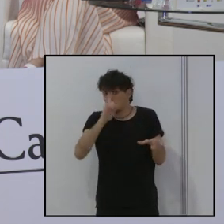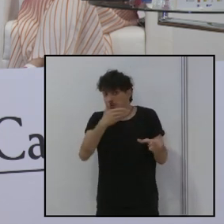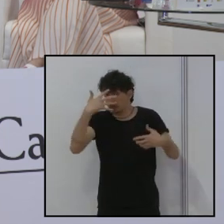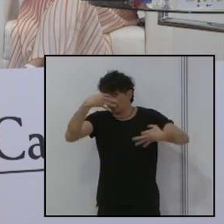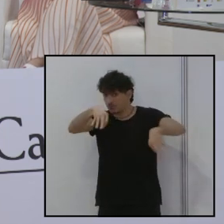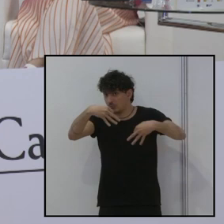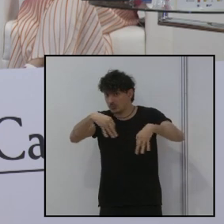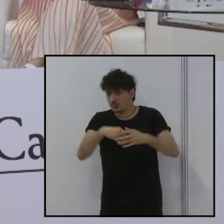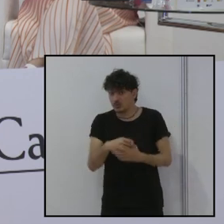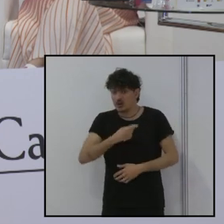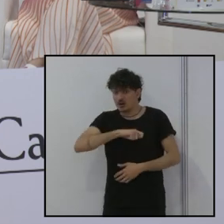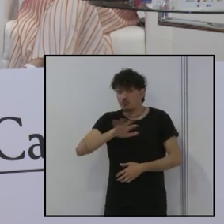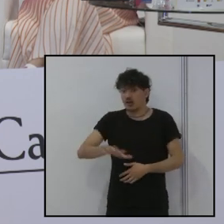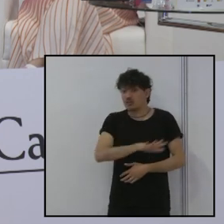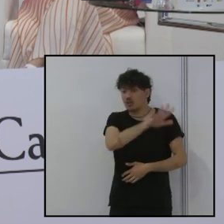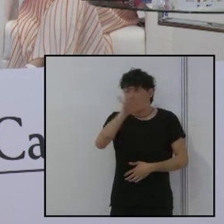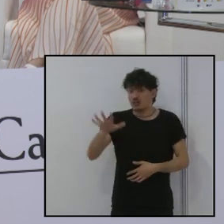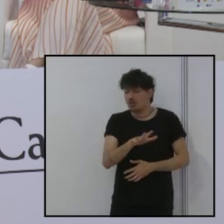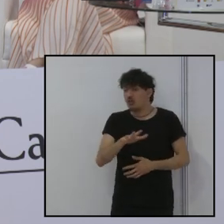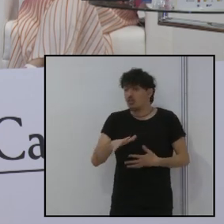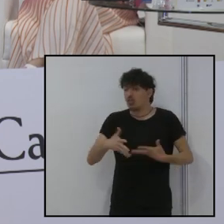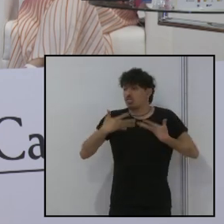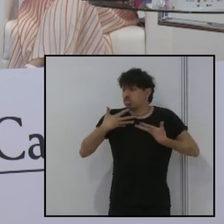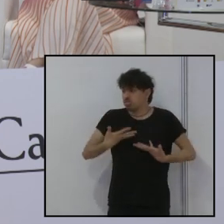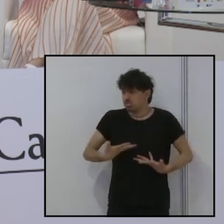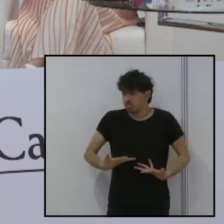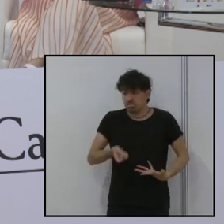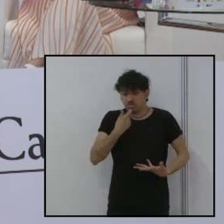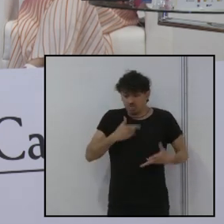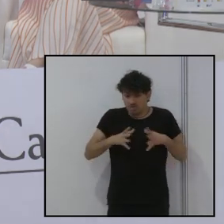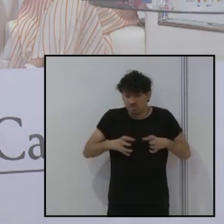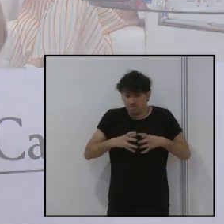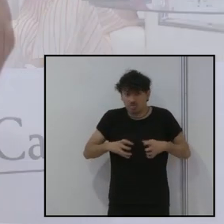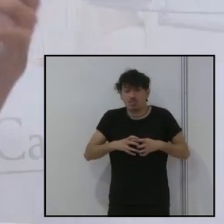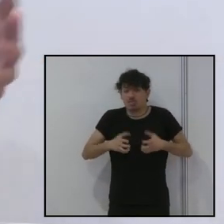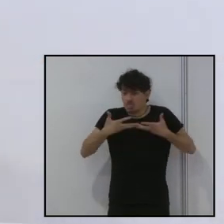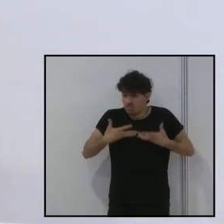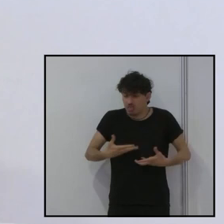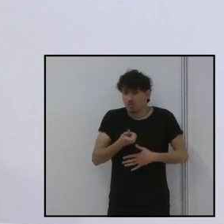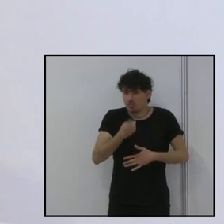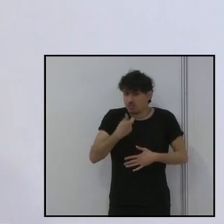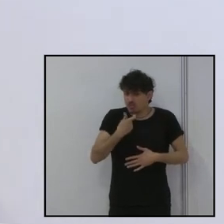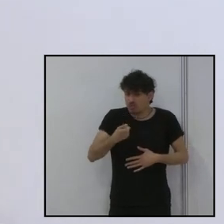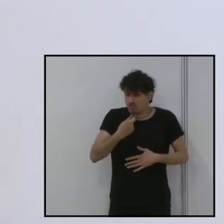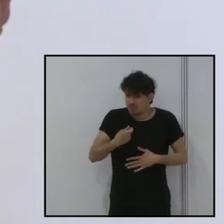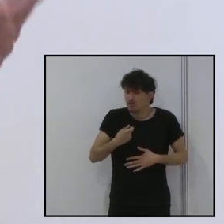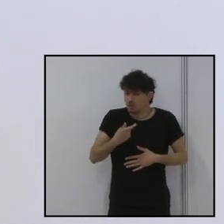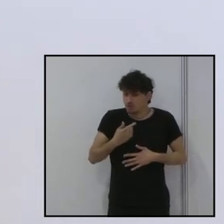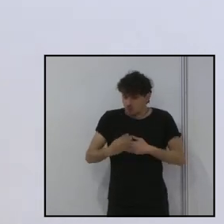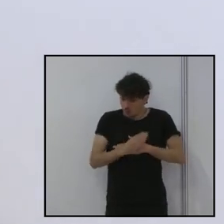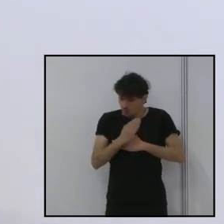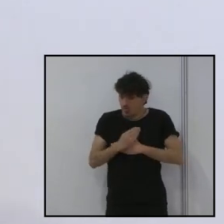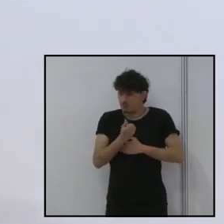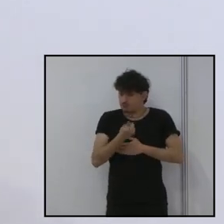más ansiolíticos, más benzodiazepinas. Es decir, que la gente se está tratando un problema de salud mental, pero no lo dice públicamente, tengo